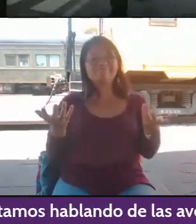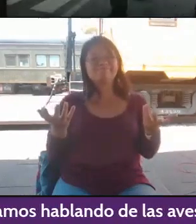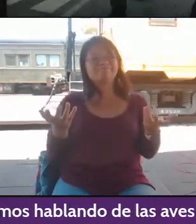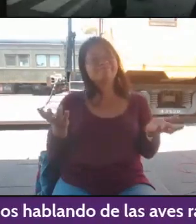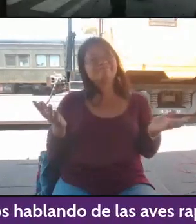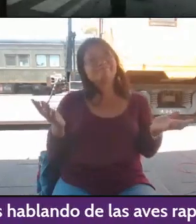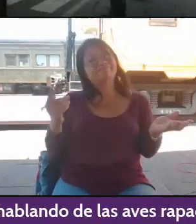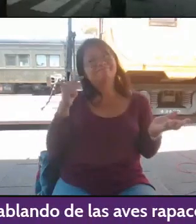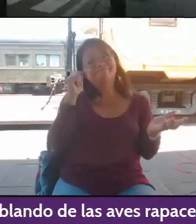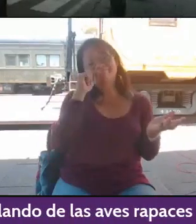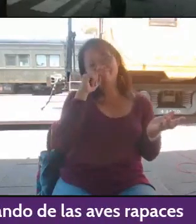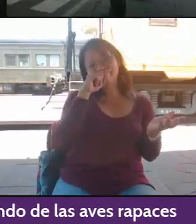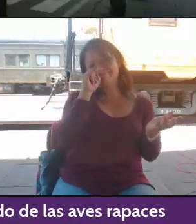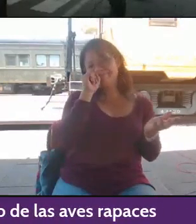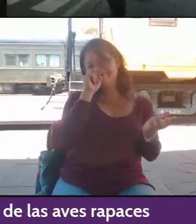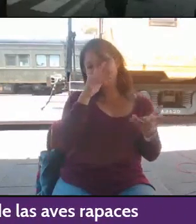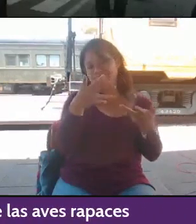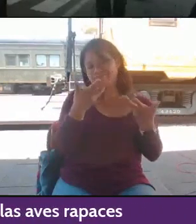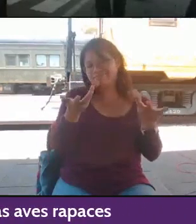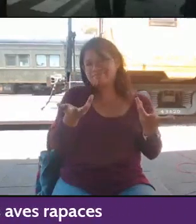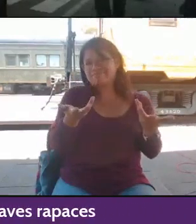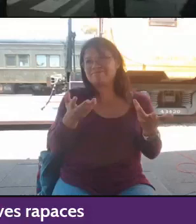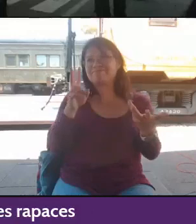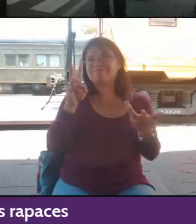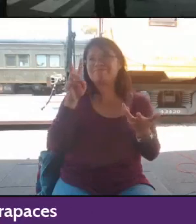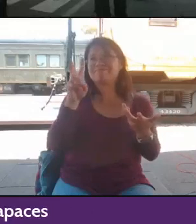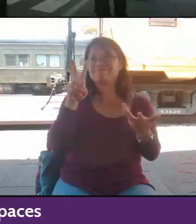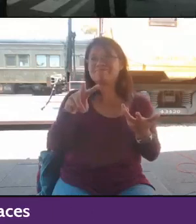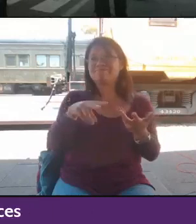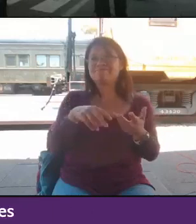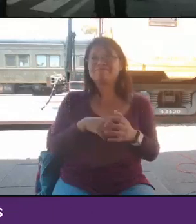presume. Mira nomás qué guapa.